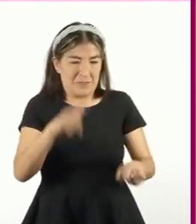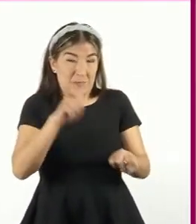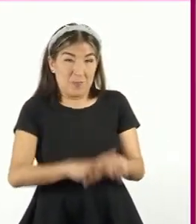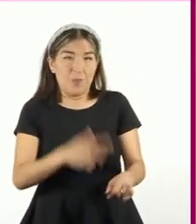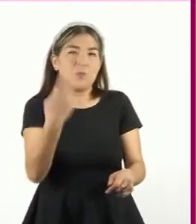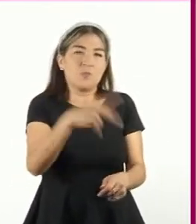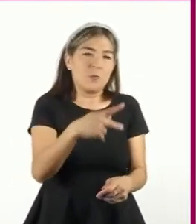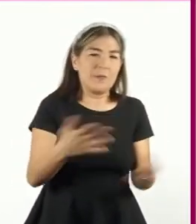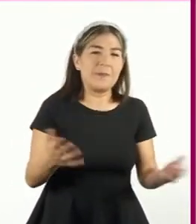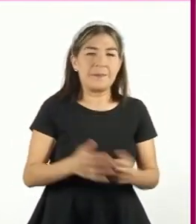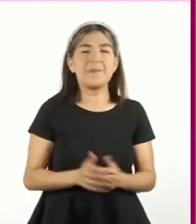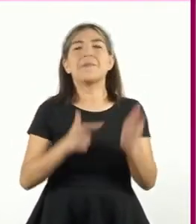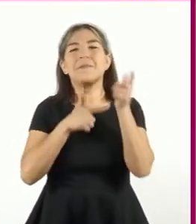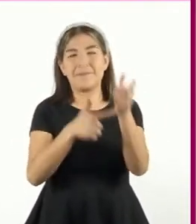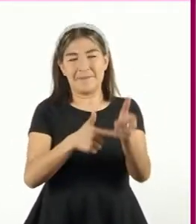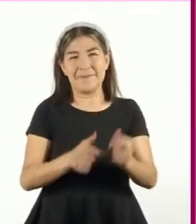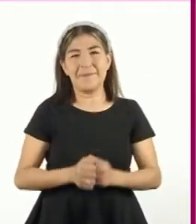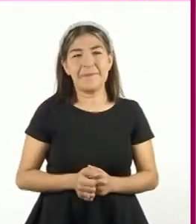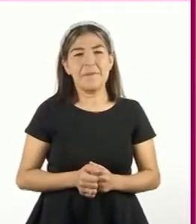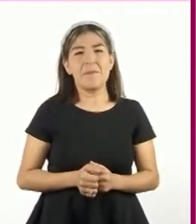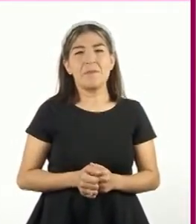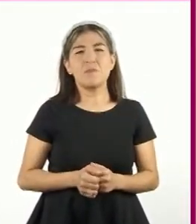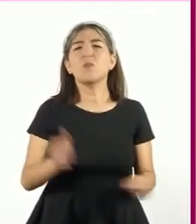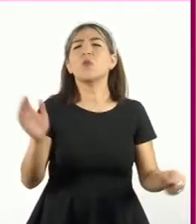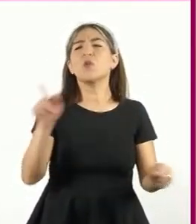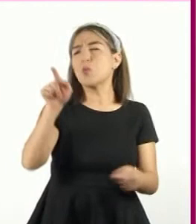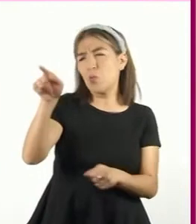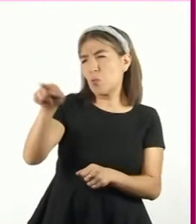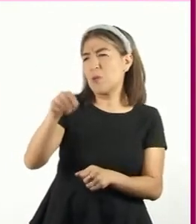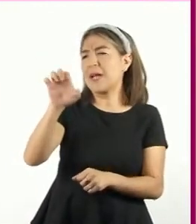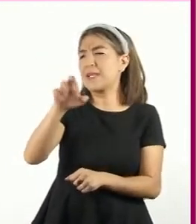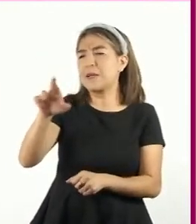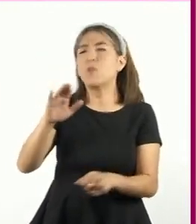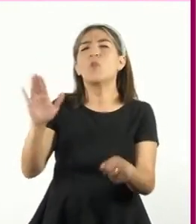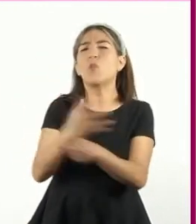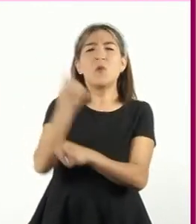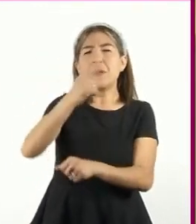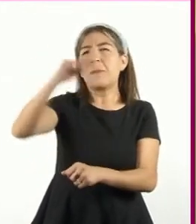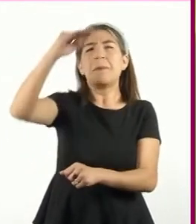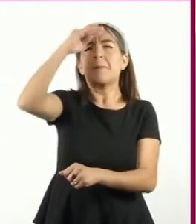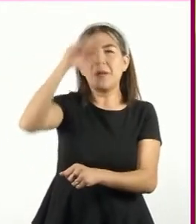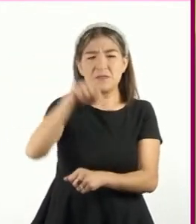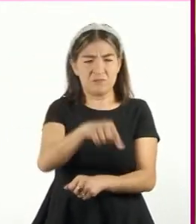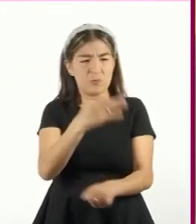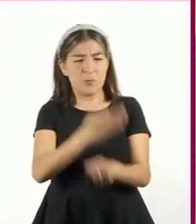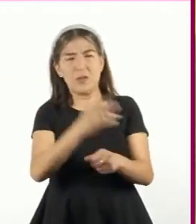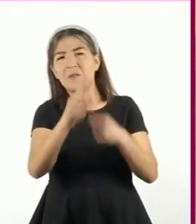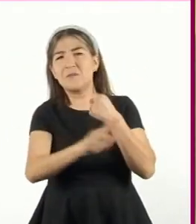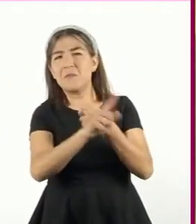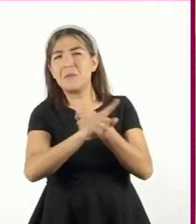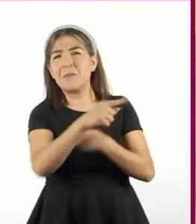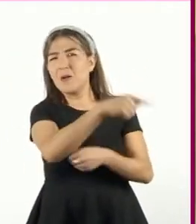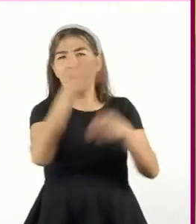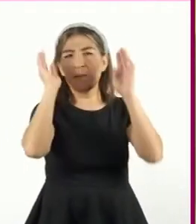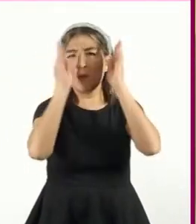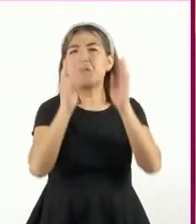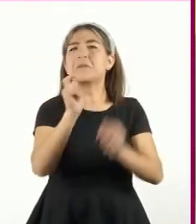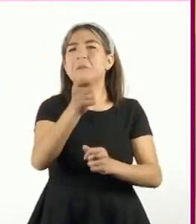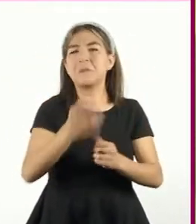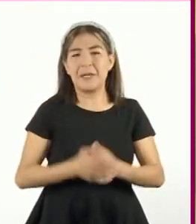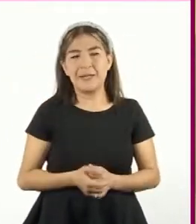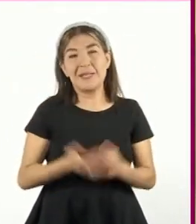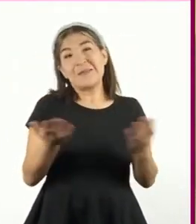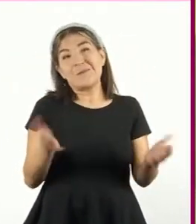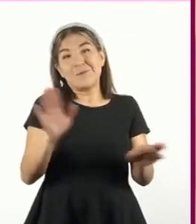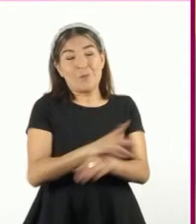grupal. Continuemos. ¿Por qué supones que pudieron enfrentarse? Bueno, lo hacen porque